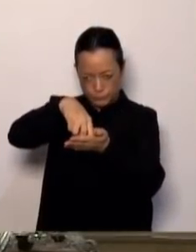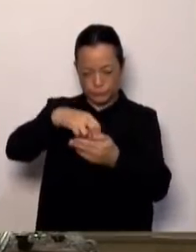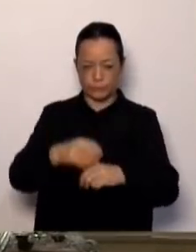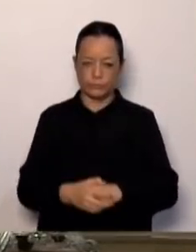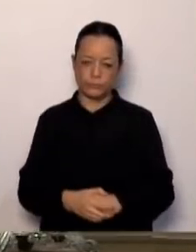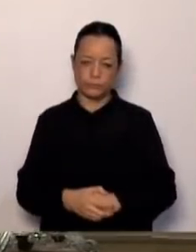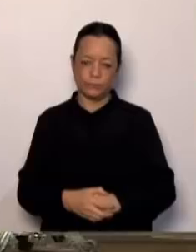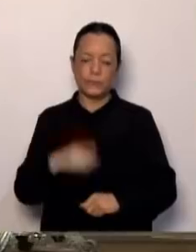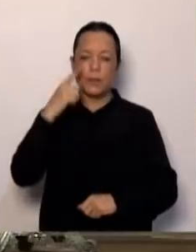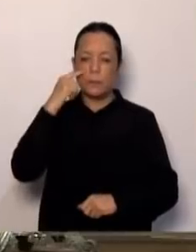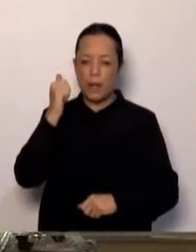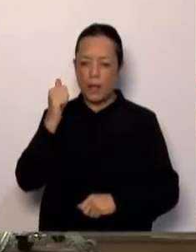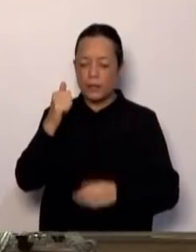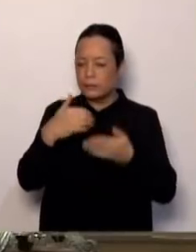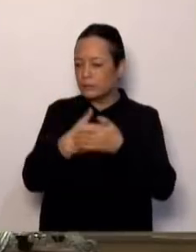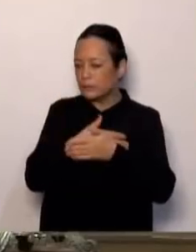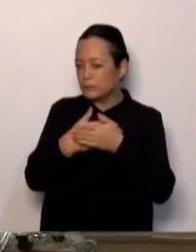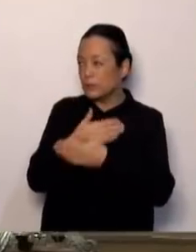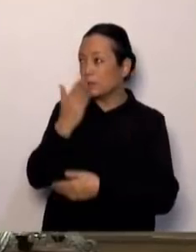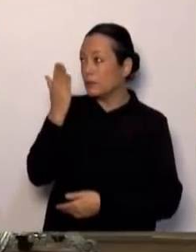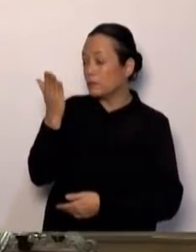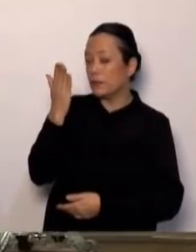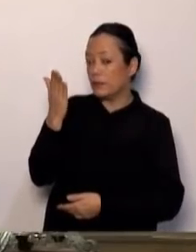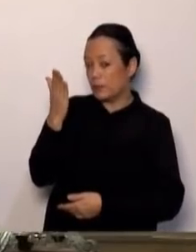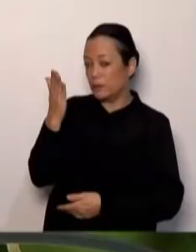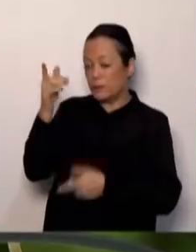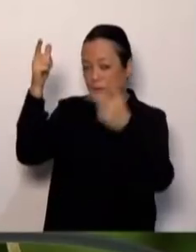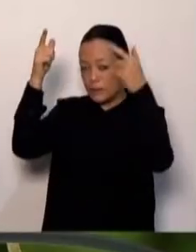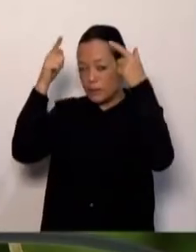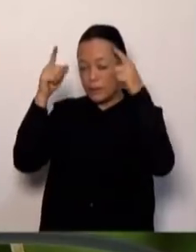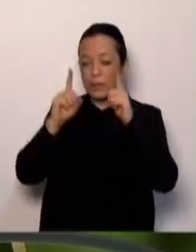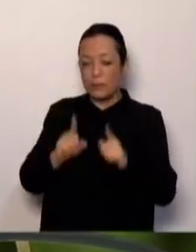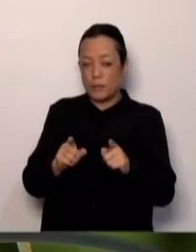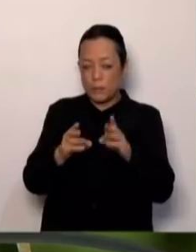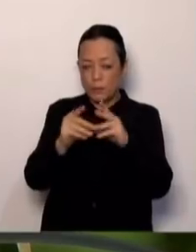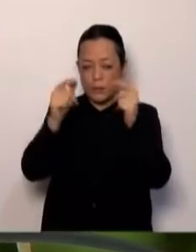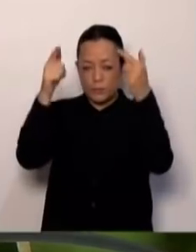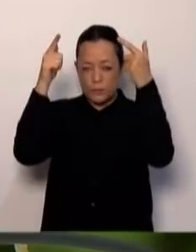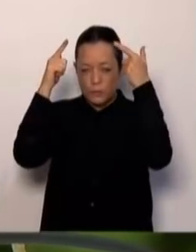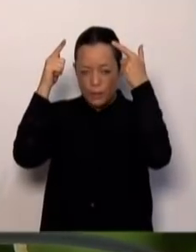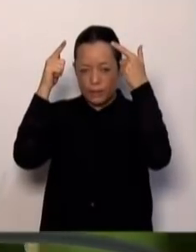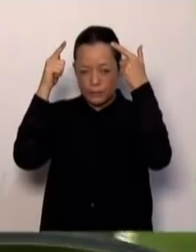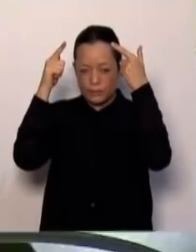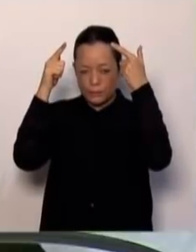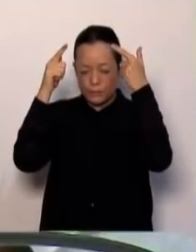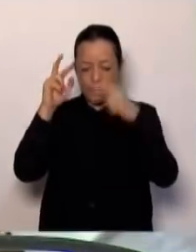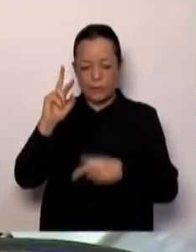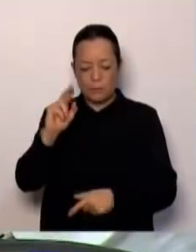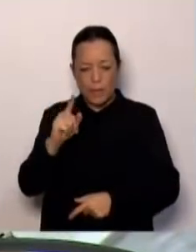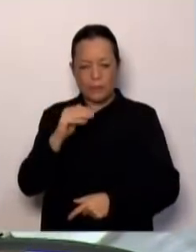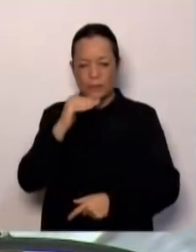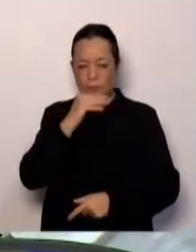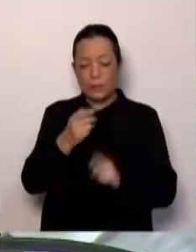Por eso, Padre, te suplicamos que santifiques por el mismo Espíritu estos dones que hemos separado para ti, de manera que